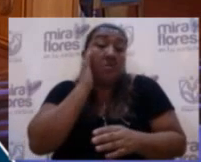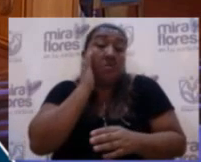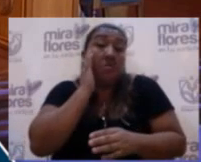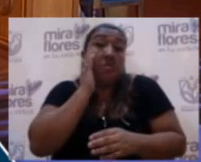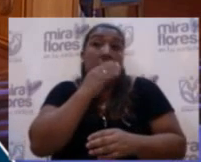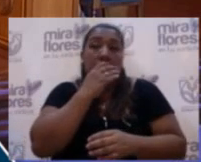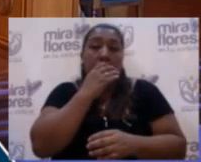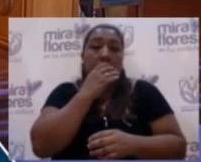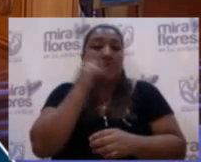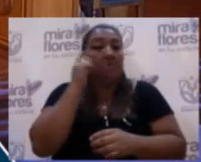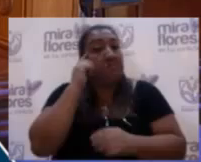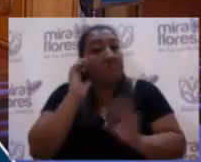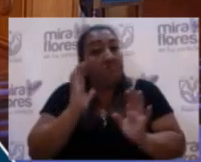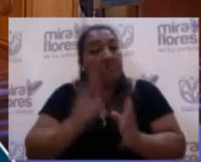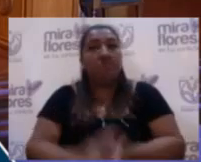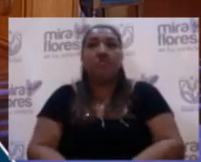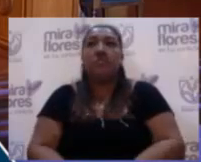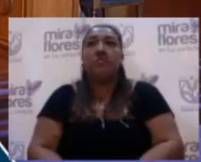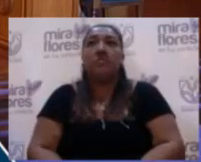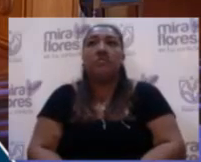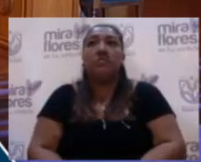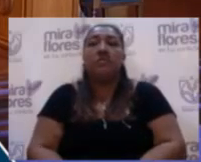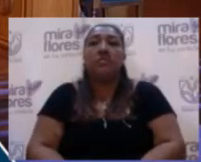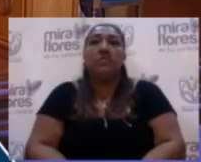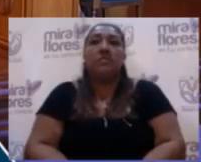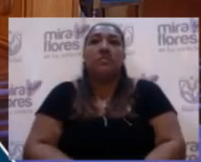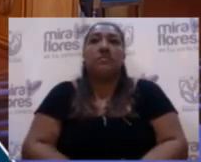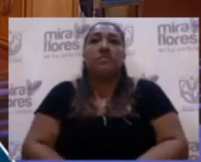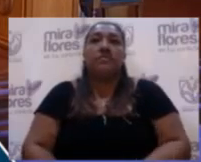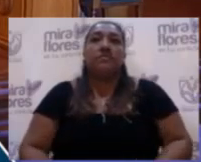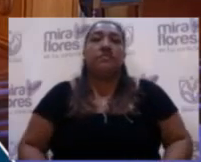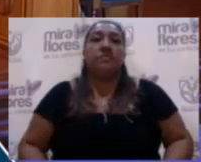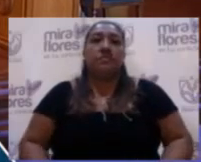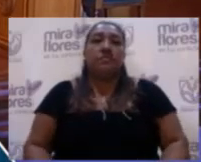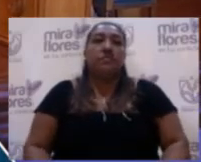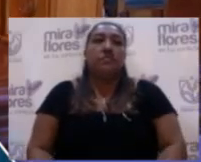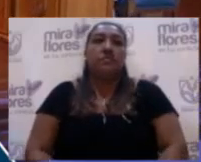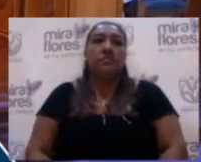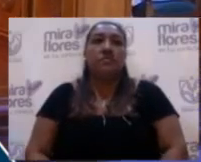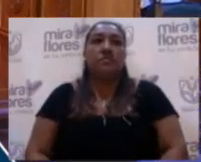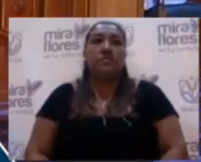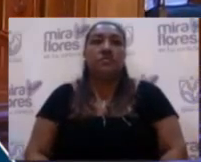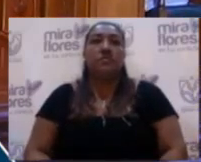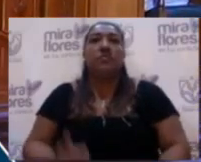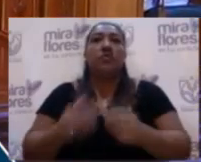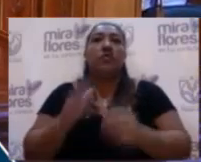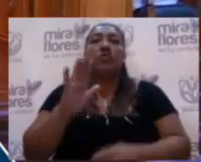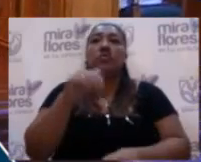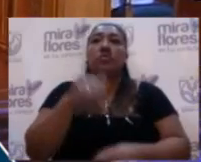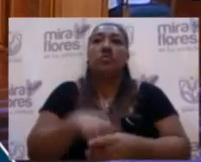concepto de acuerdo a la ley de transparencia. Gracias. ¿Y cuál es su voto?